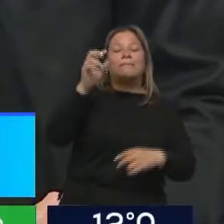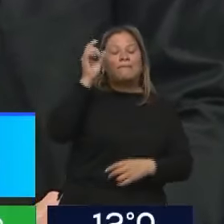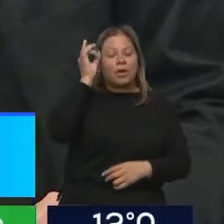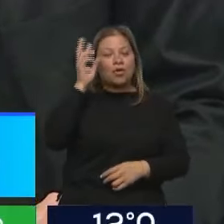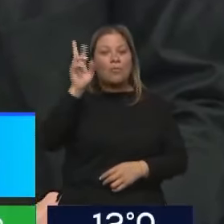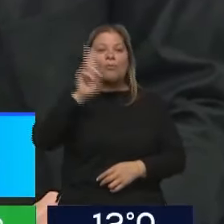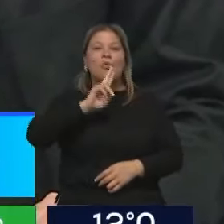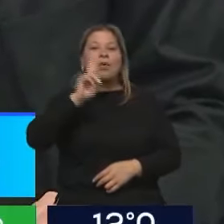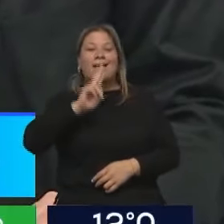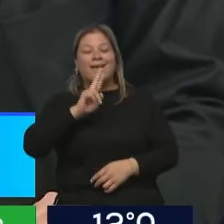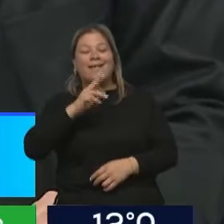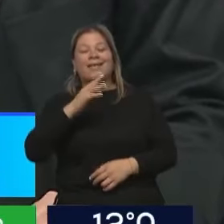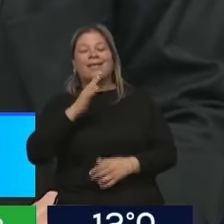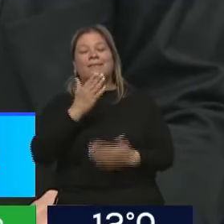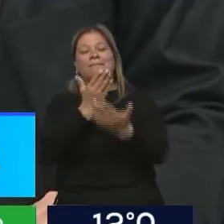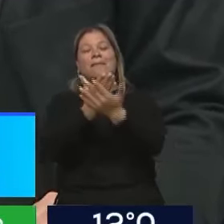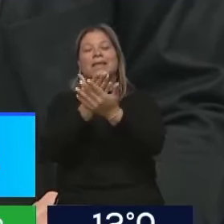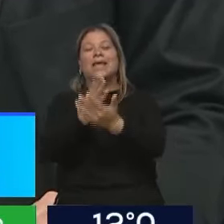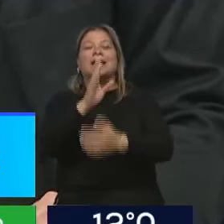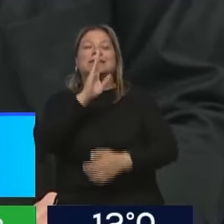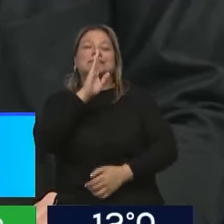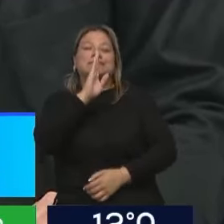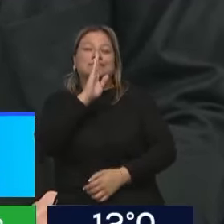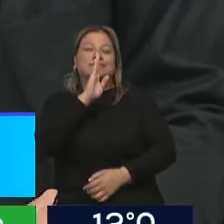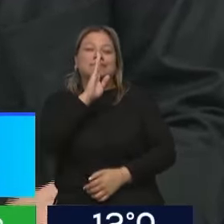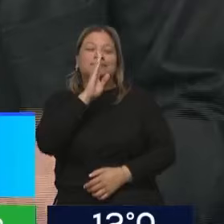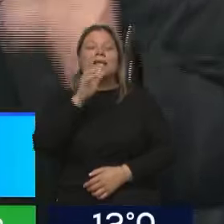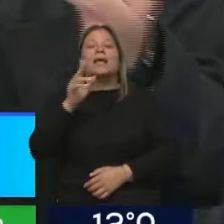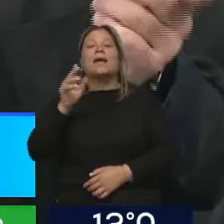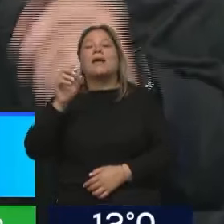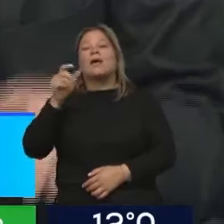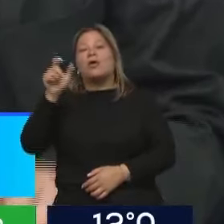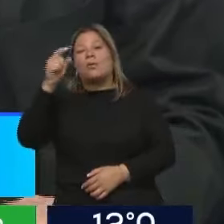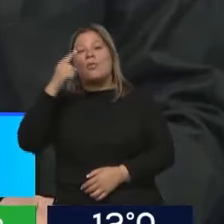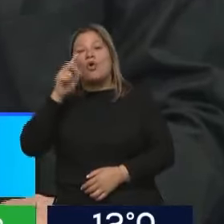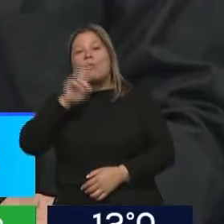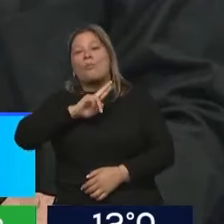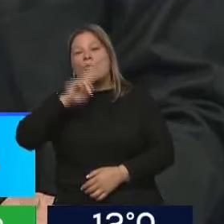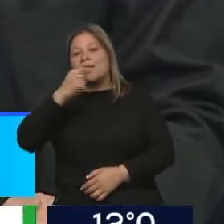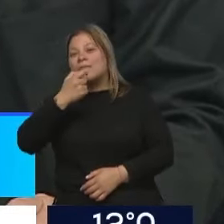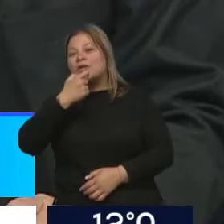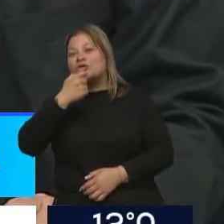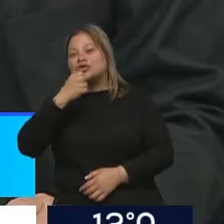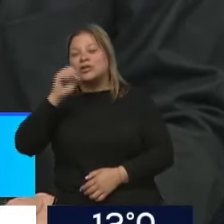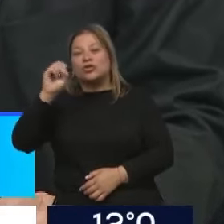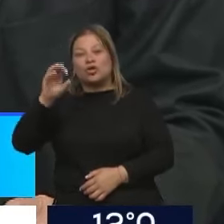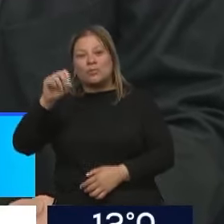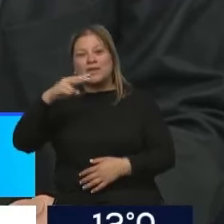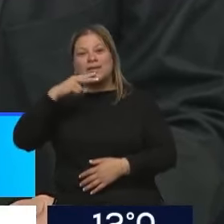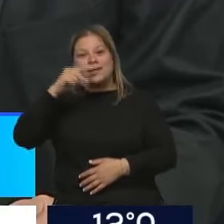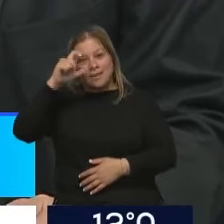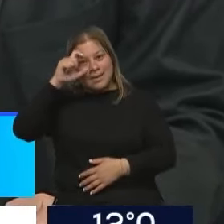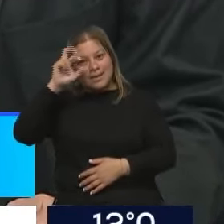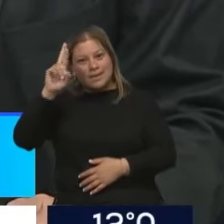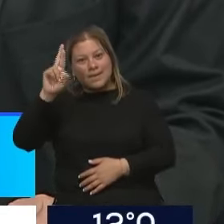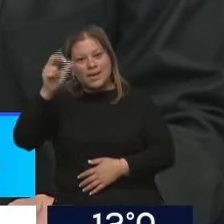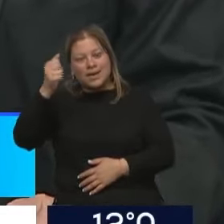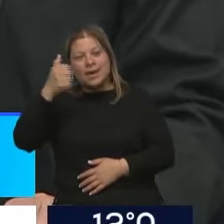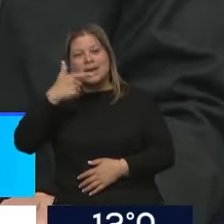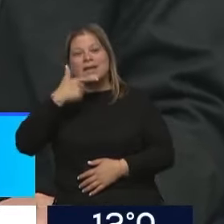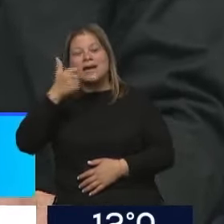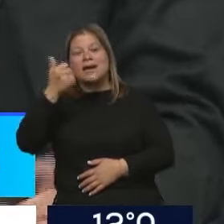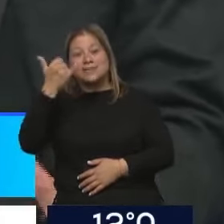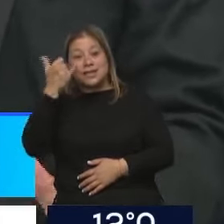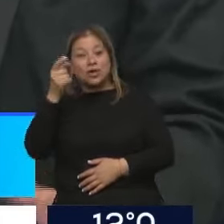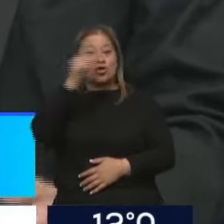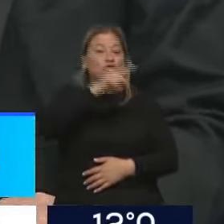y orden es la mendocina Pamela Barazay. Franco Mojeta, lo encontrás con una tonada norteña, él es de Catamarca, un funcionario